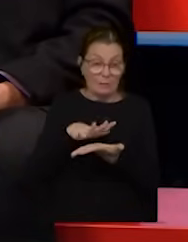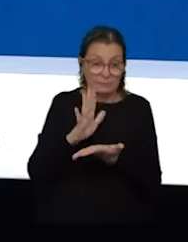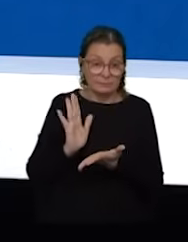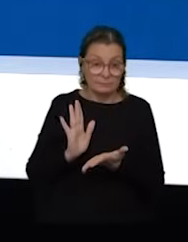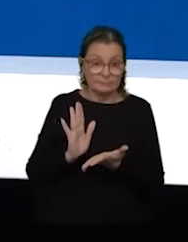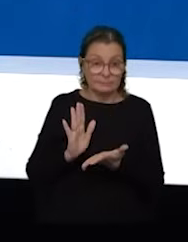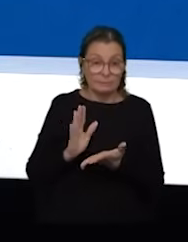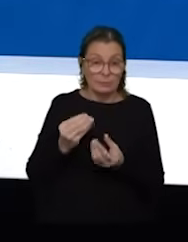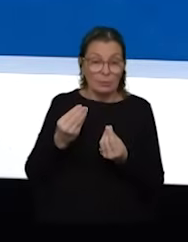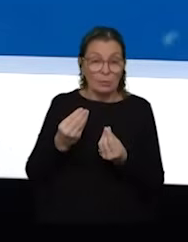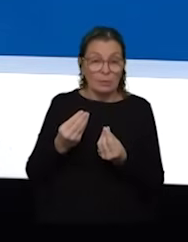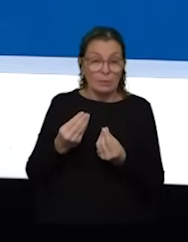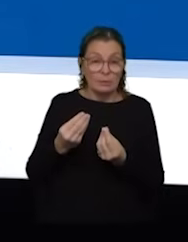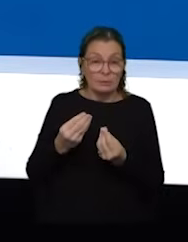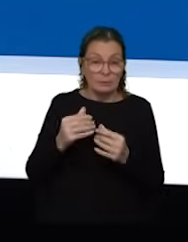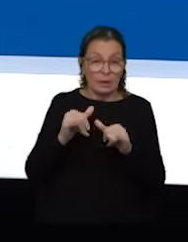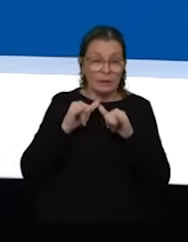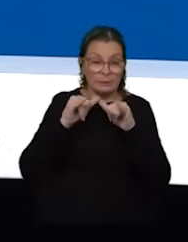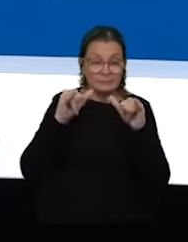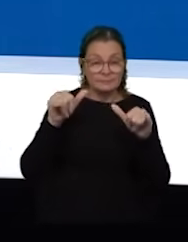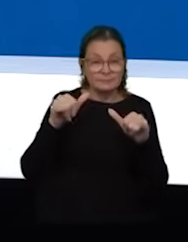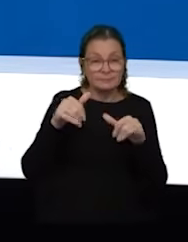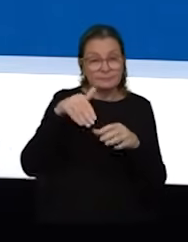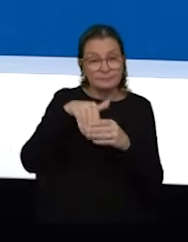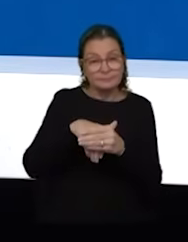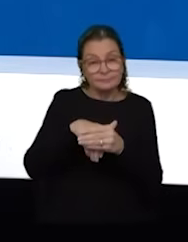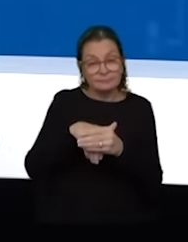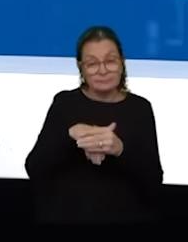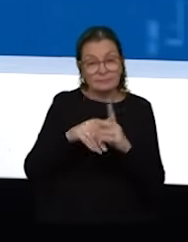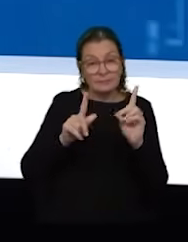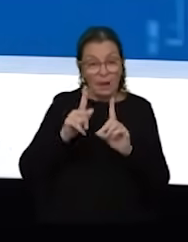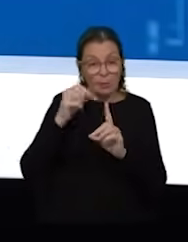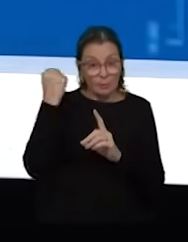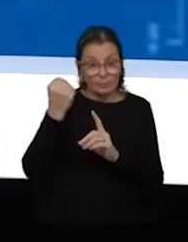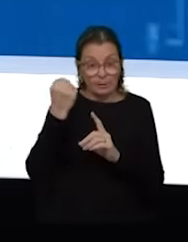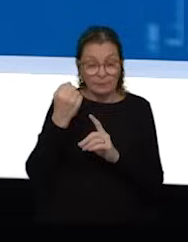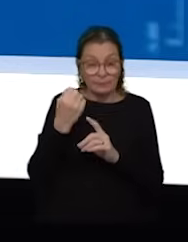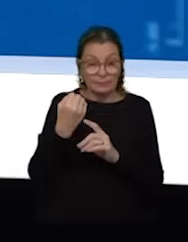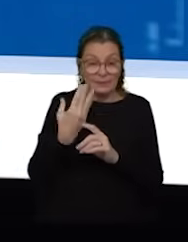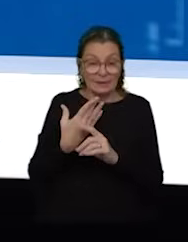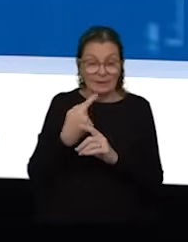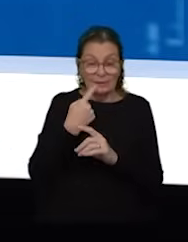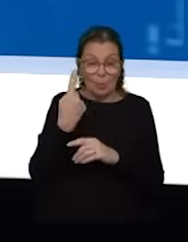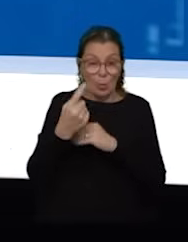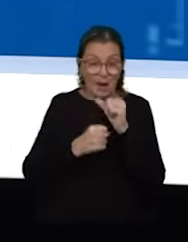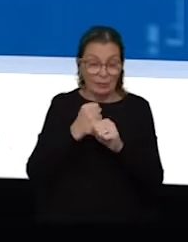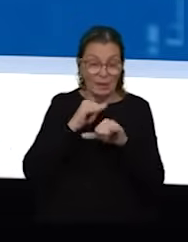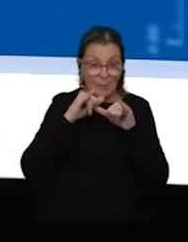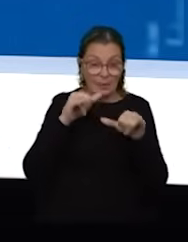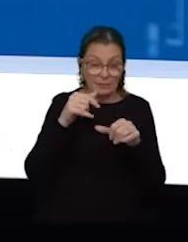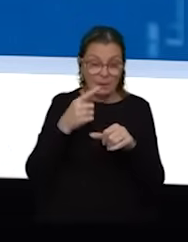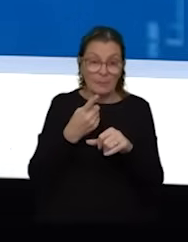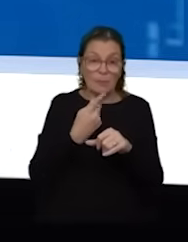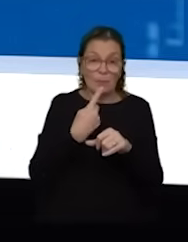este Cuáles son las plataformas electorales y la oferta electoral que tiene algo que es muy importante y que bueno en el marco de lo que es un año de campaña electoral es